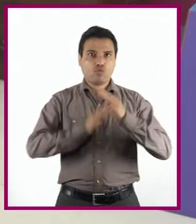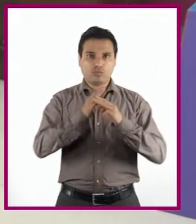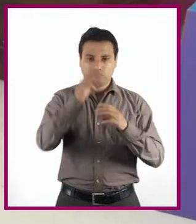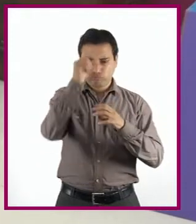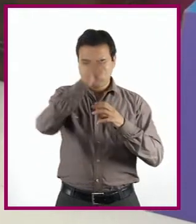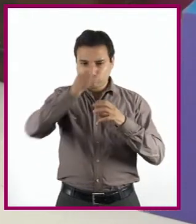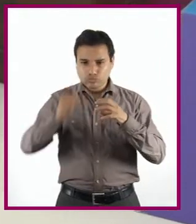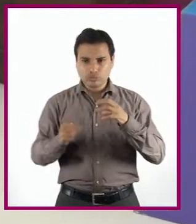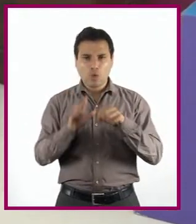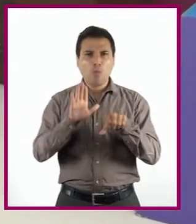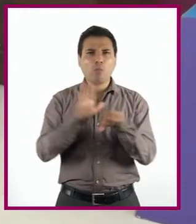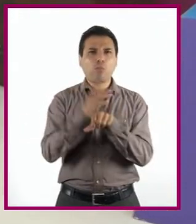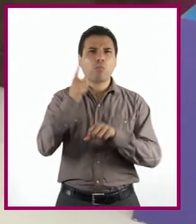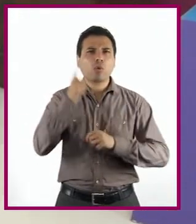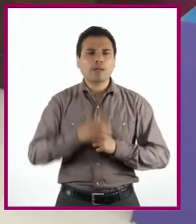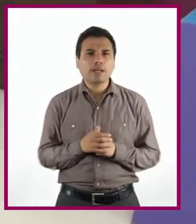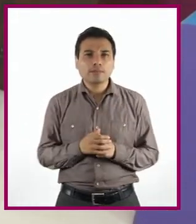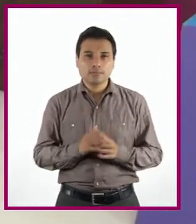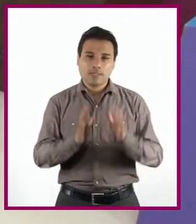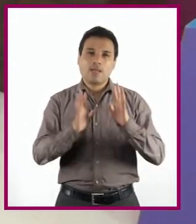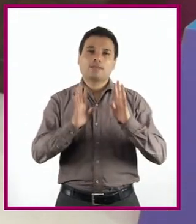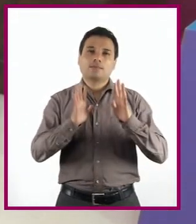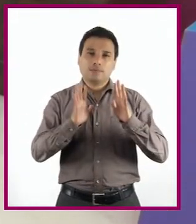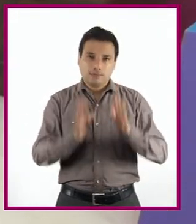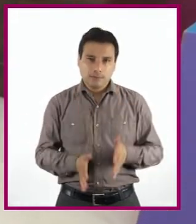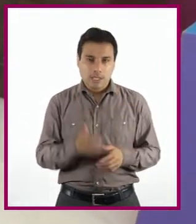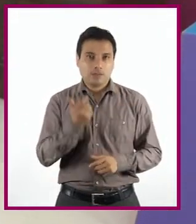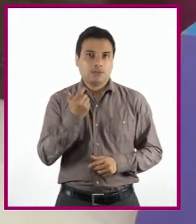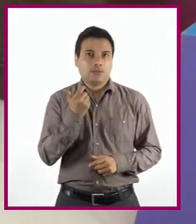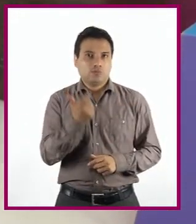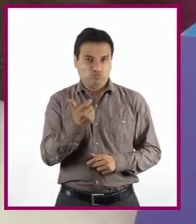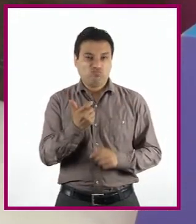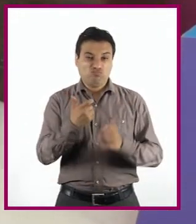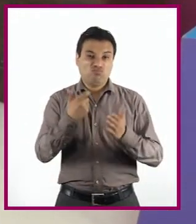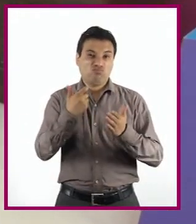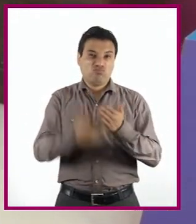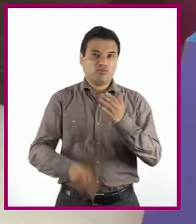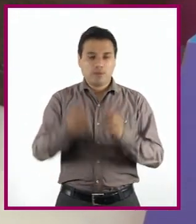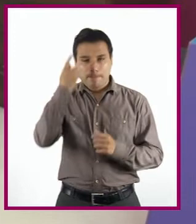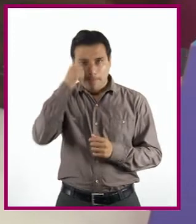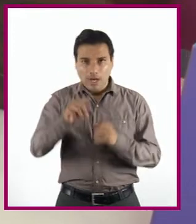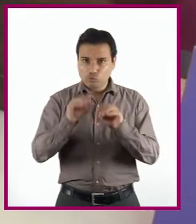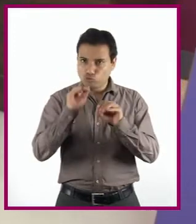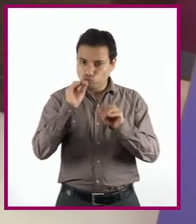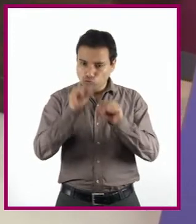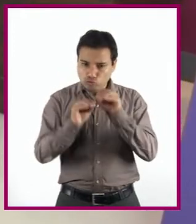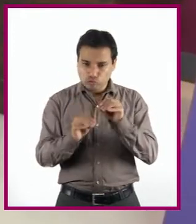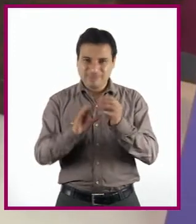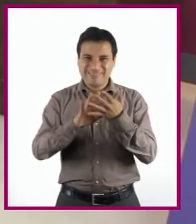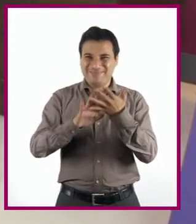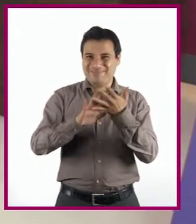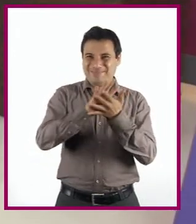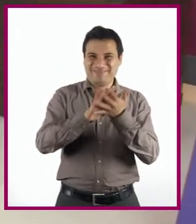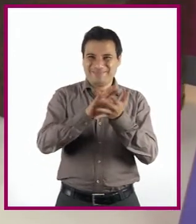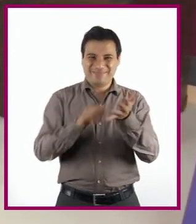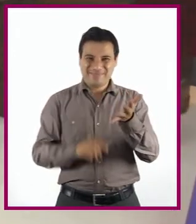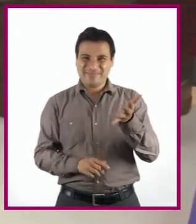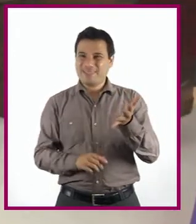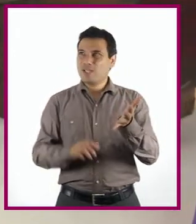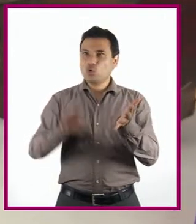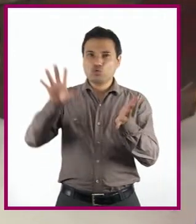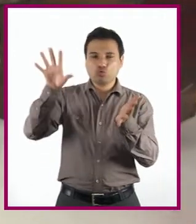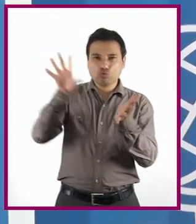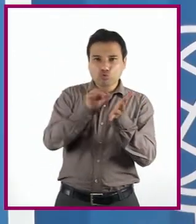en parte debido a la disminución de los costos de fabricación de paneles solares, particularmente en